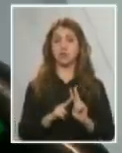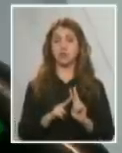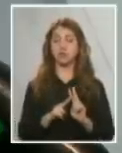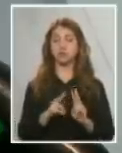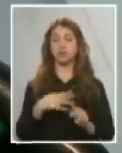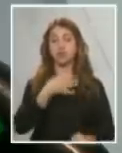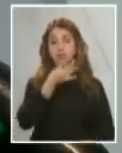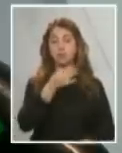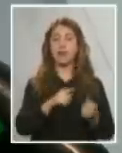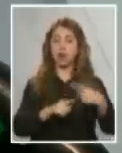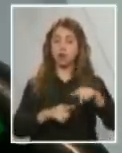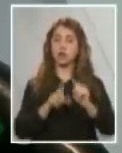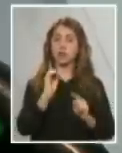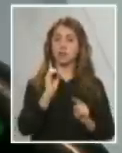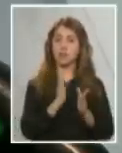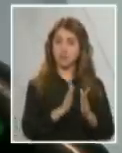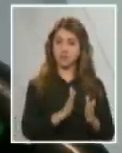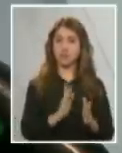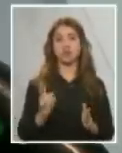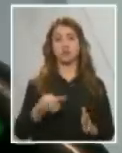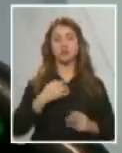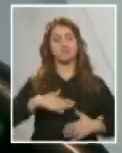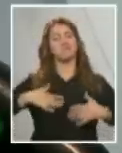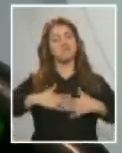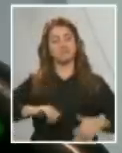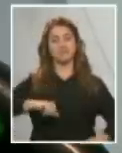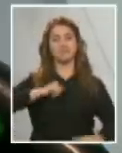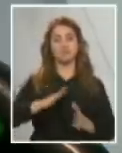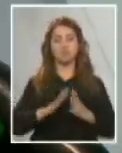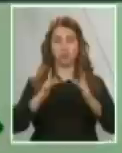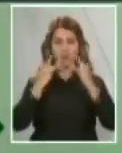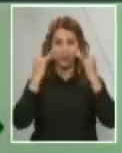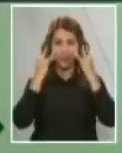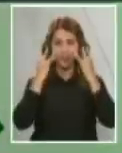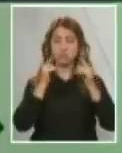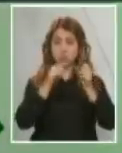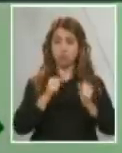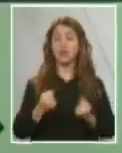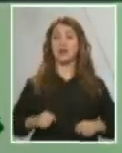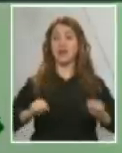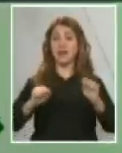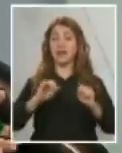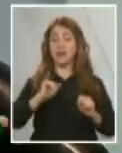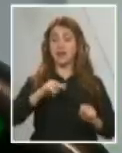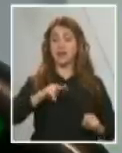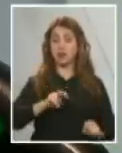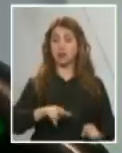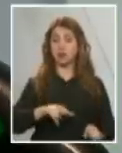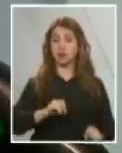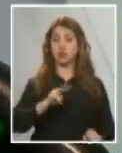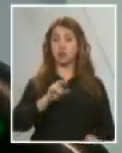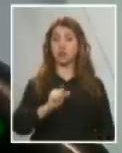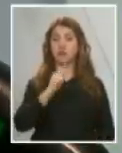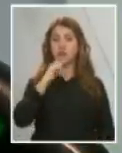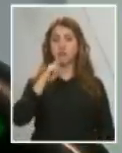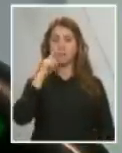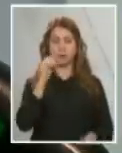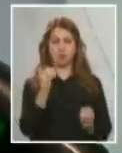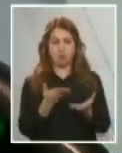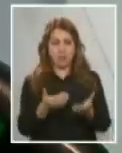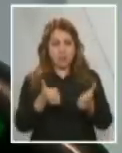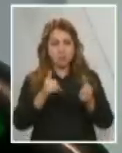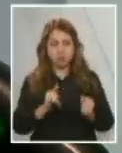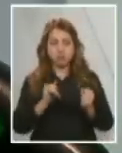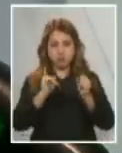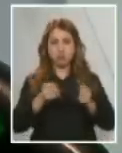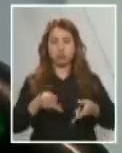para otro tipo de discapacidad y eso a nosotros nos pone muy contentos. ¿Y esas pueden ganar una innovación? Pero por cierto, pero absolutamente,